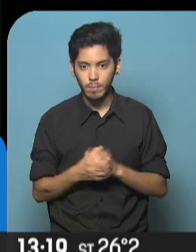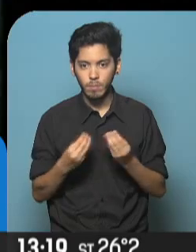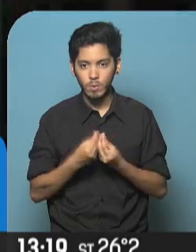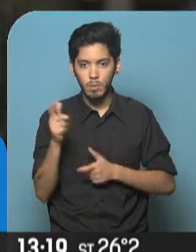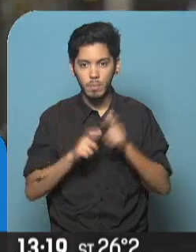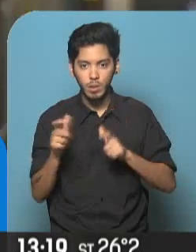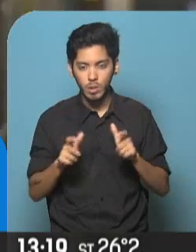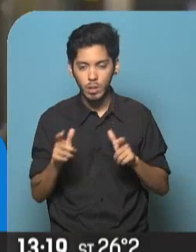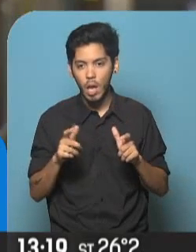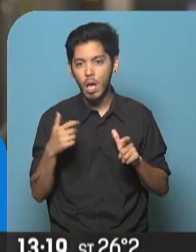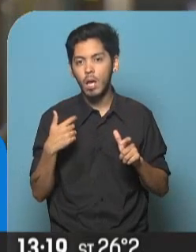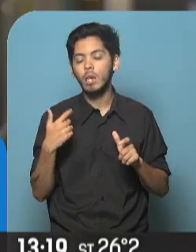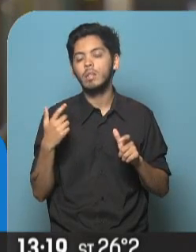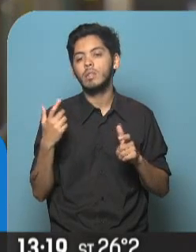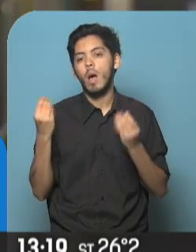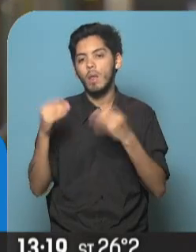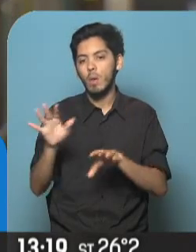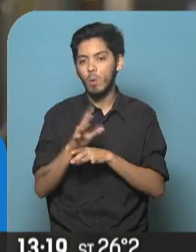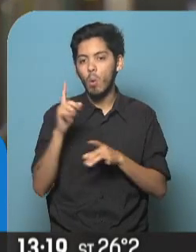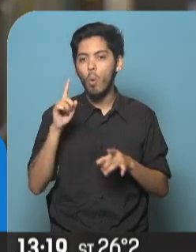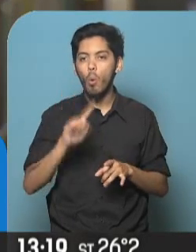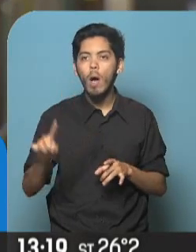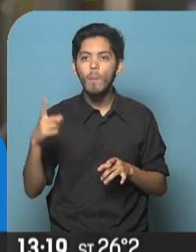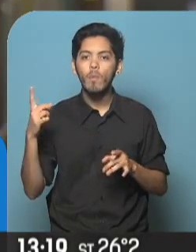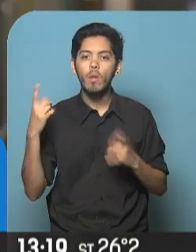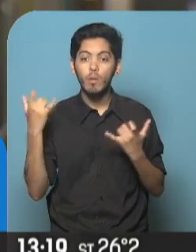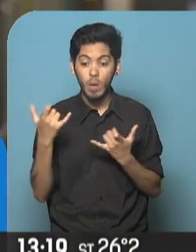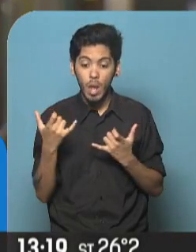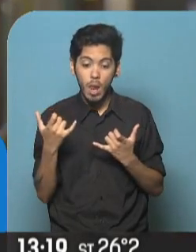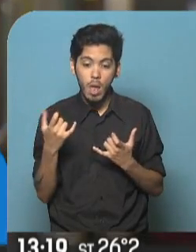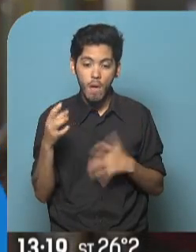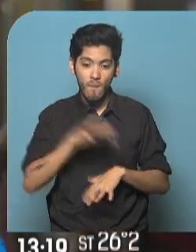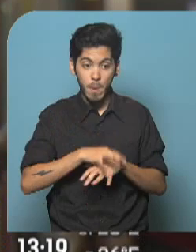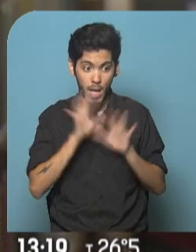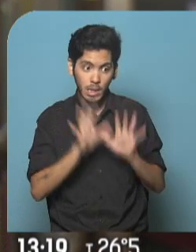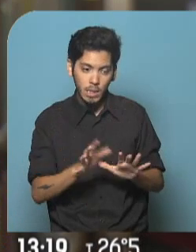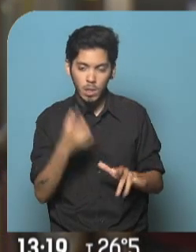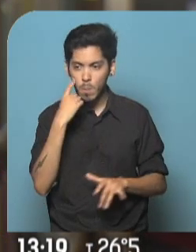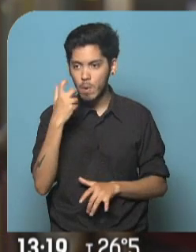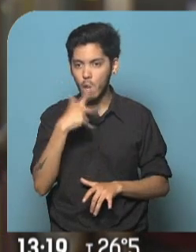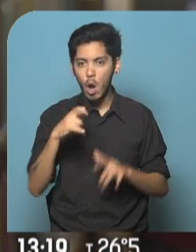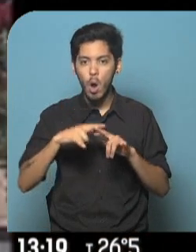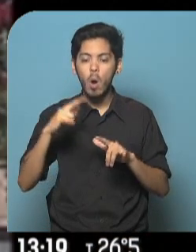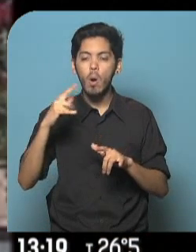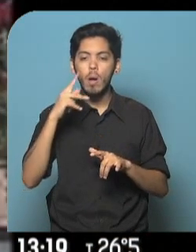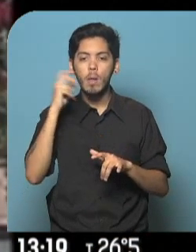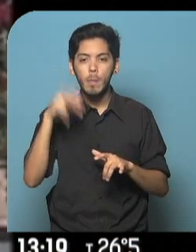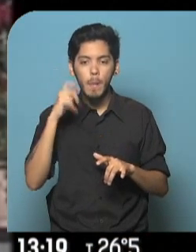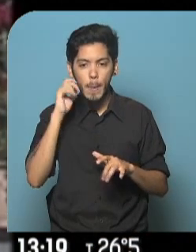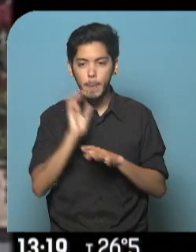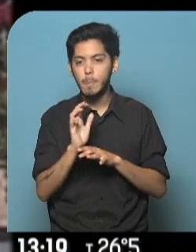se da por vencida cuando se encuentra con padecimientos de ese tipo dijo que es como un ejemplo que yo lo veo como un ejemplo de